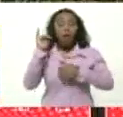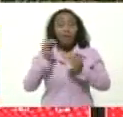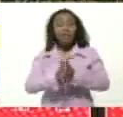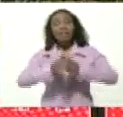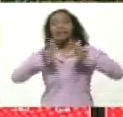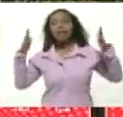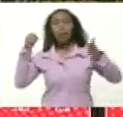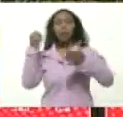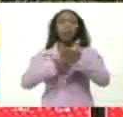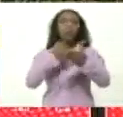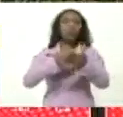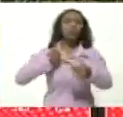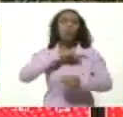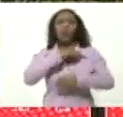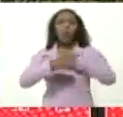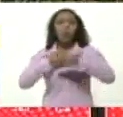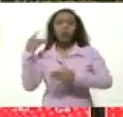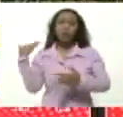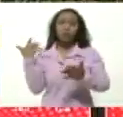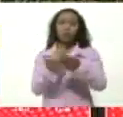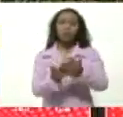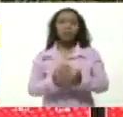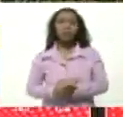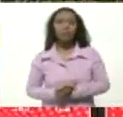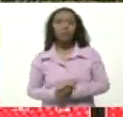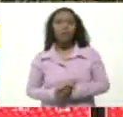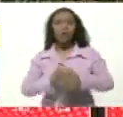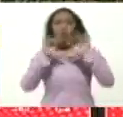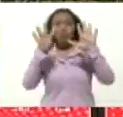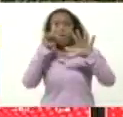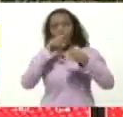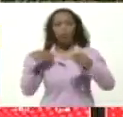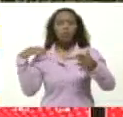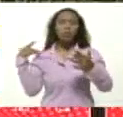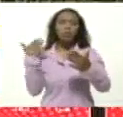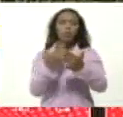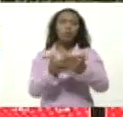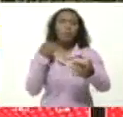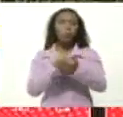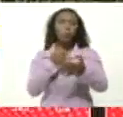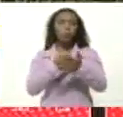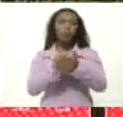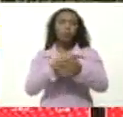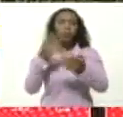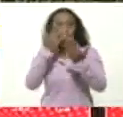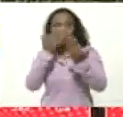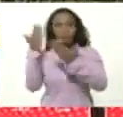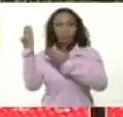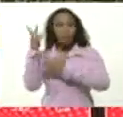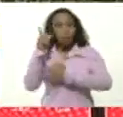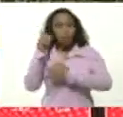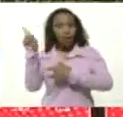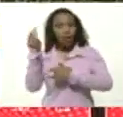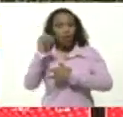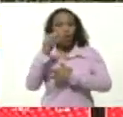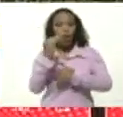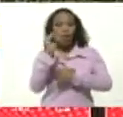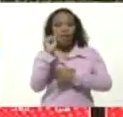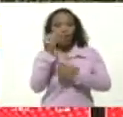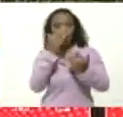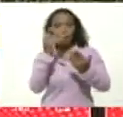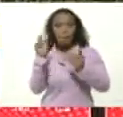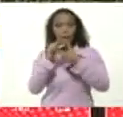¿verdad? En estos años, desde hace 9 años, Nori. Vamos a escuchar a Nori, ¿les gustaría? ¿Le doy la